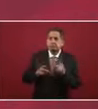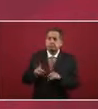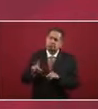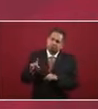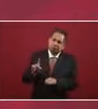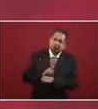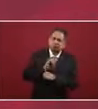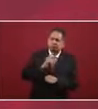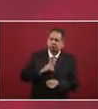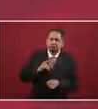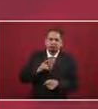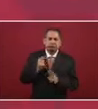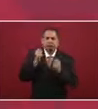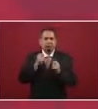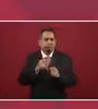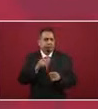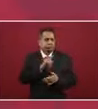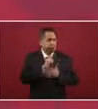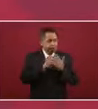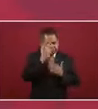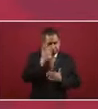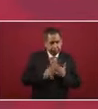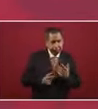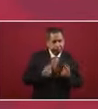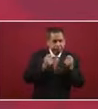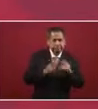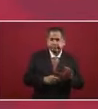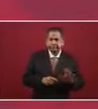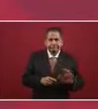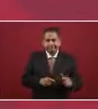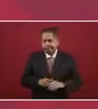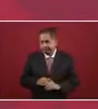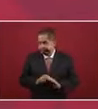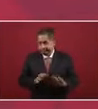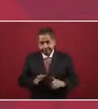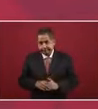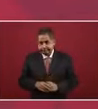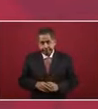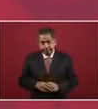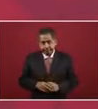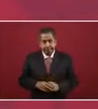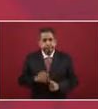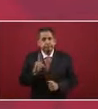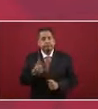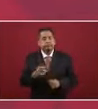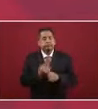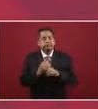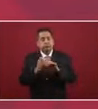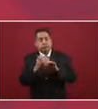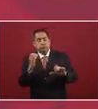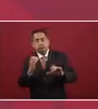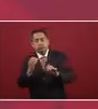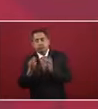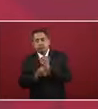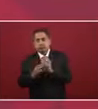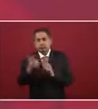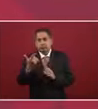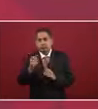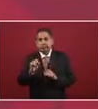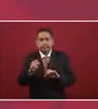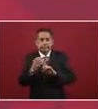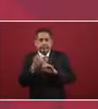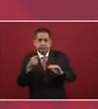para cometer un ilícito. Es lo mismo en el caso de los ductos. Es decir,